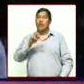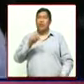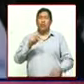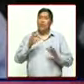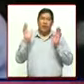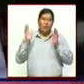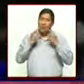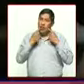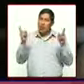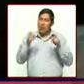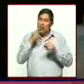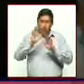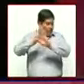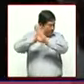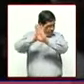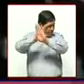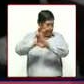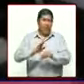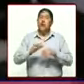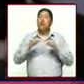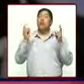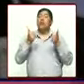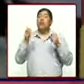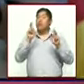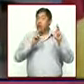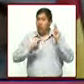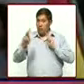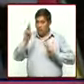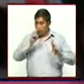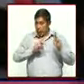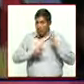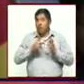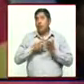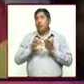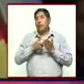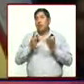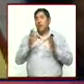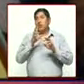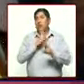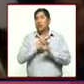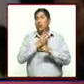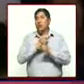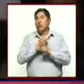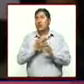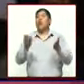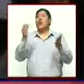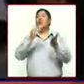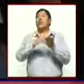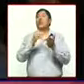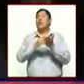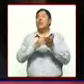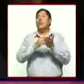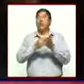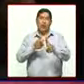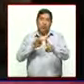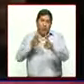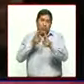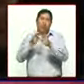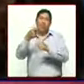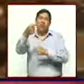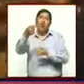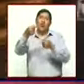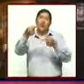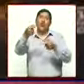brindar declaraciones, nos señalan ellos. Muy bien, no te preocupes, Walter. Lo cierto es que tú también tienes que ponerte... Y en este caso se usan balines, por si